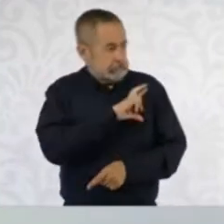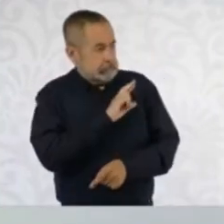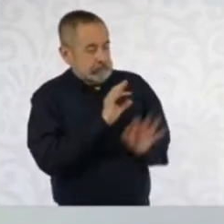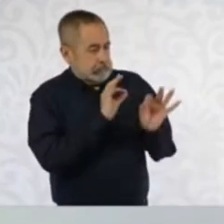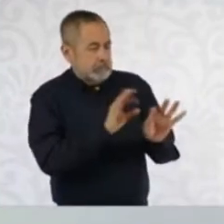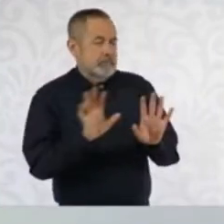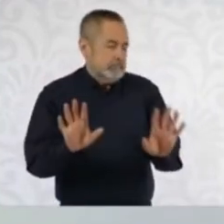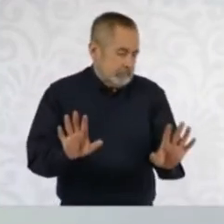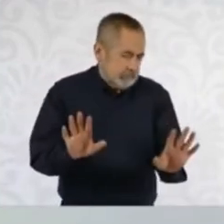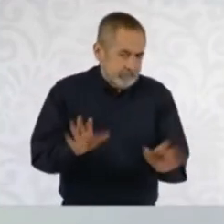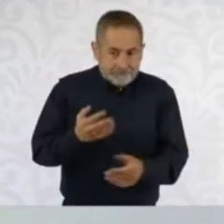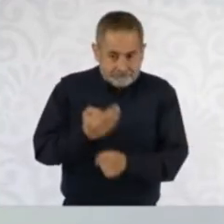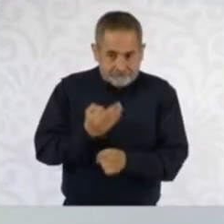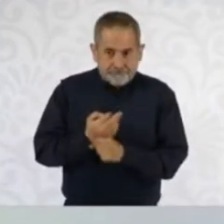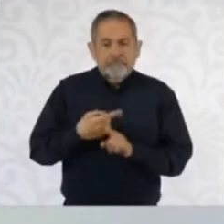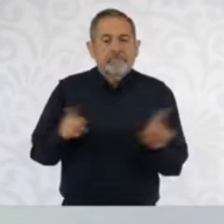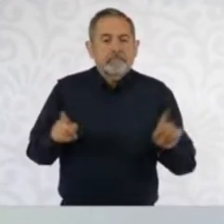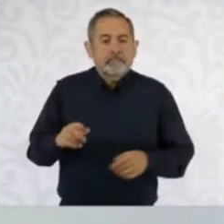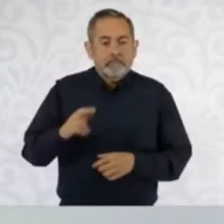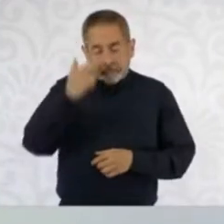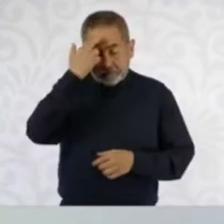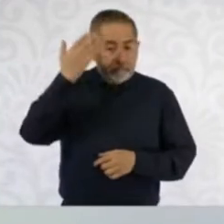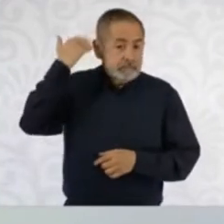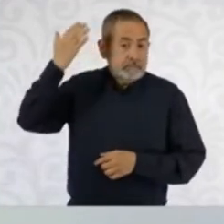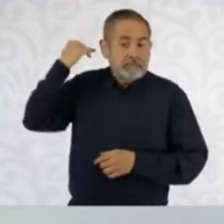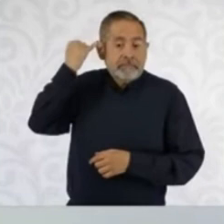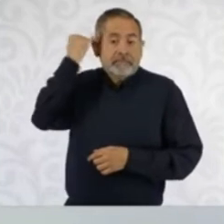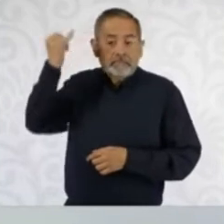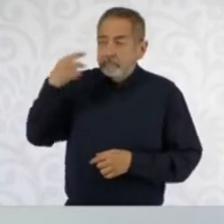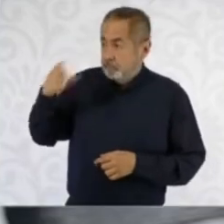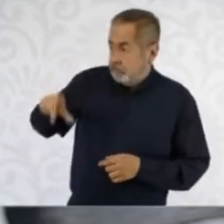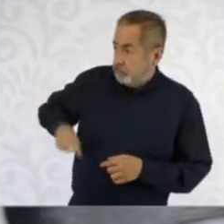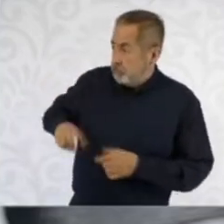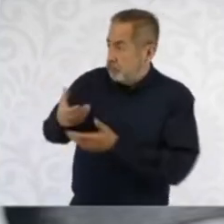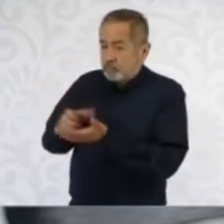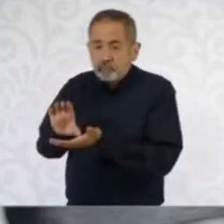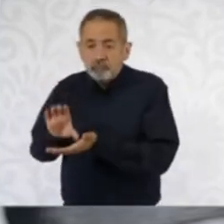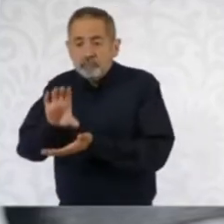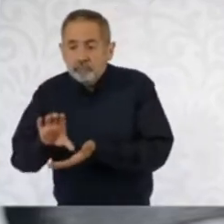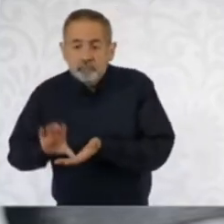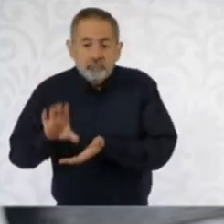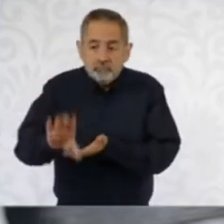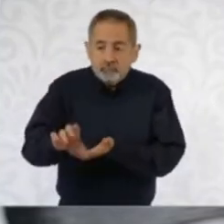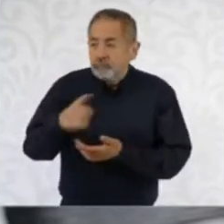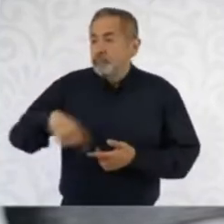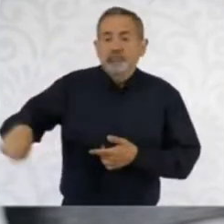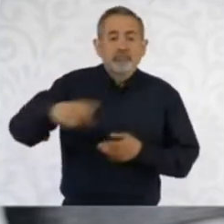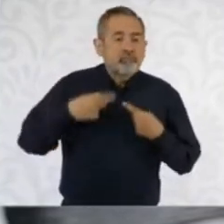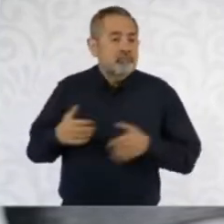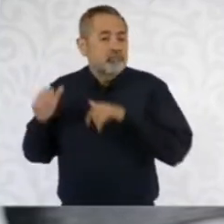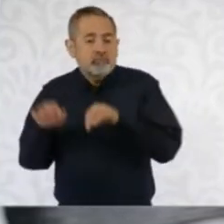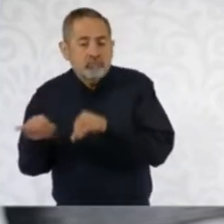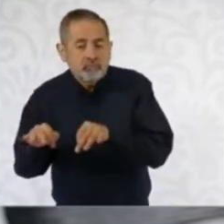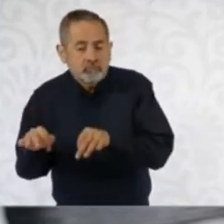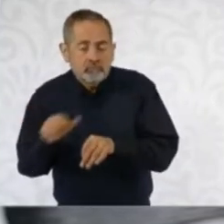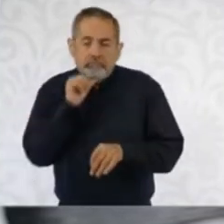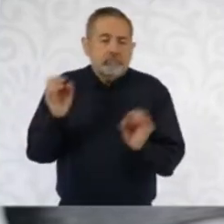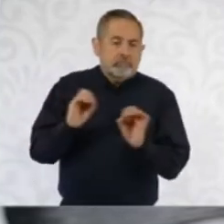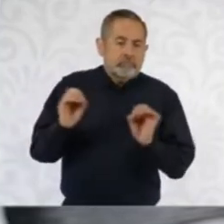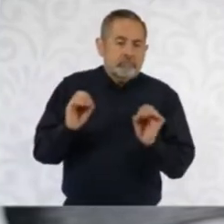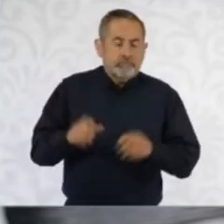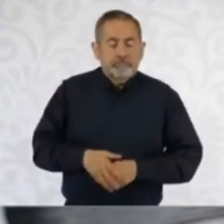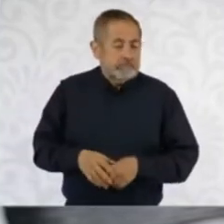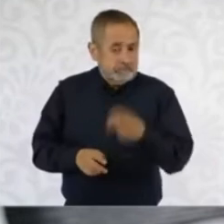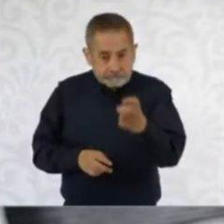demás. Había esta idea de que la inversión pública en infraestructura no traía empleo formal, salvo el que se creaba en el momento de una construcción.